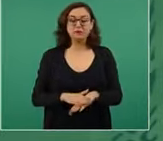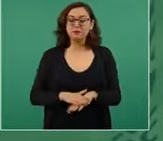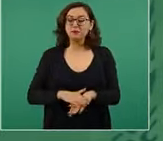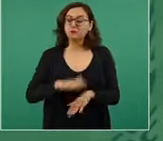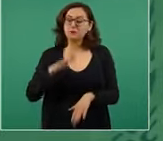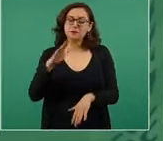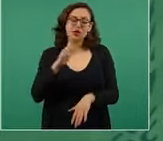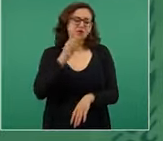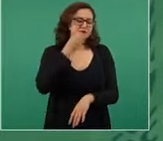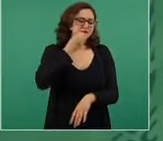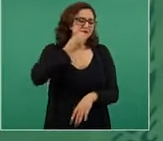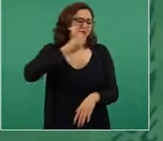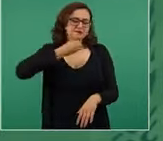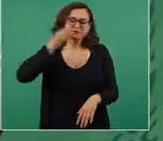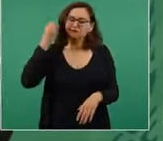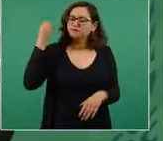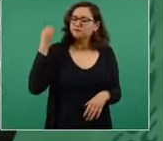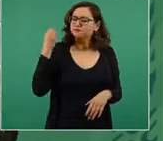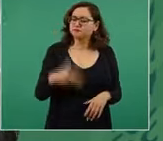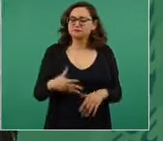como no la ha habido